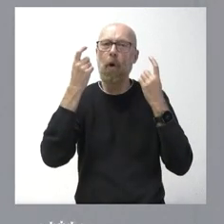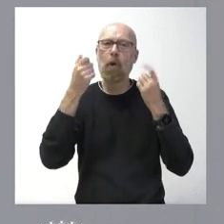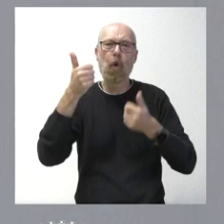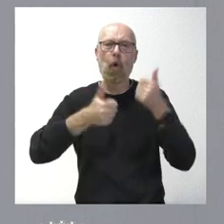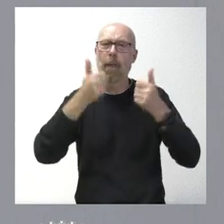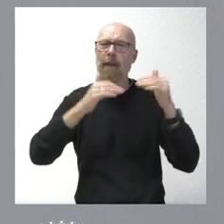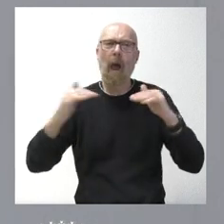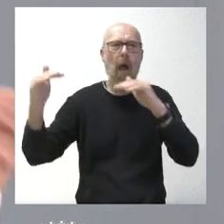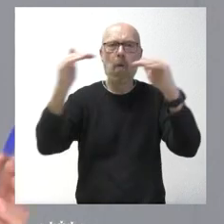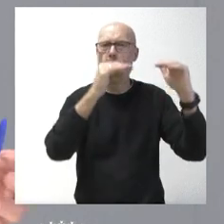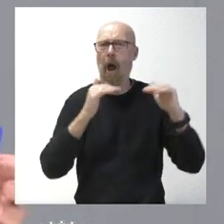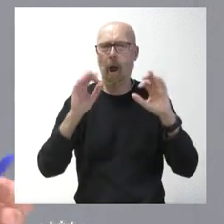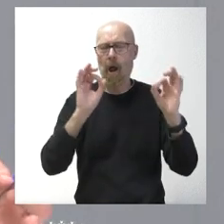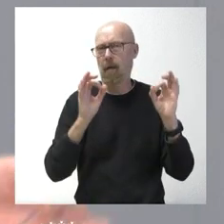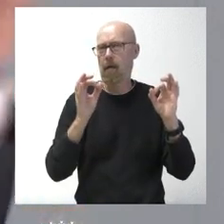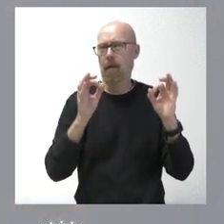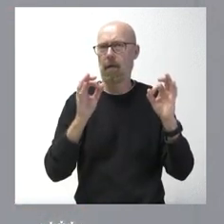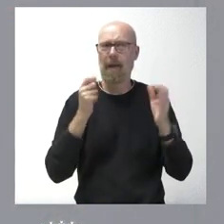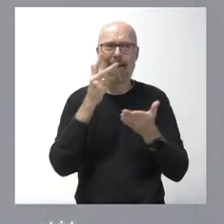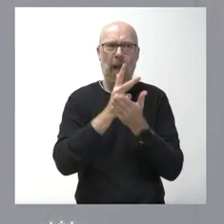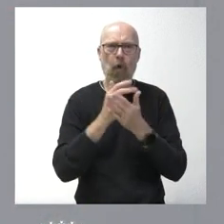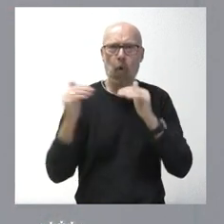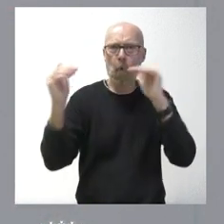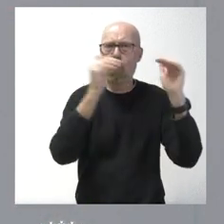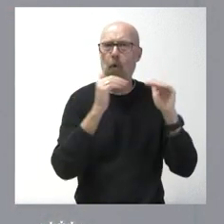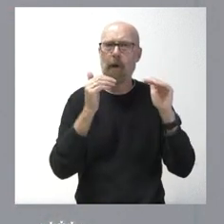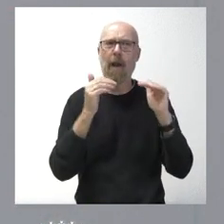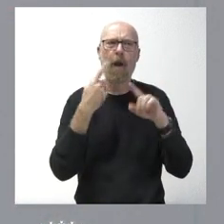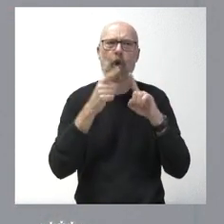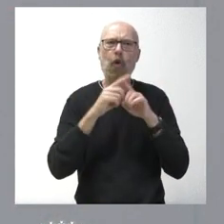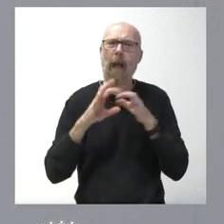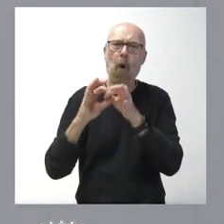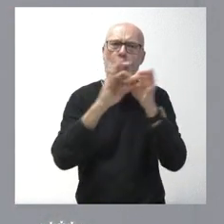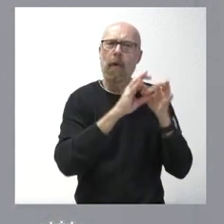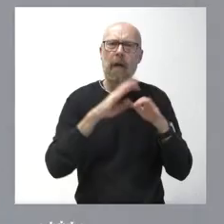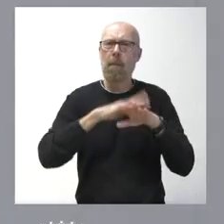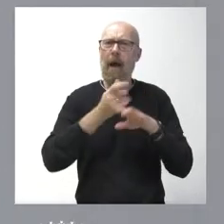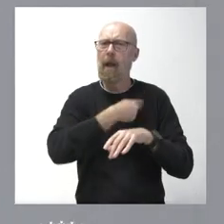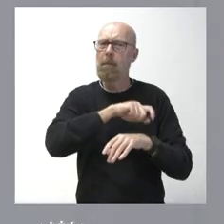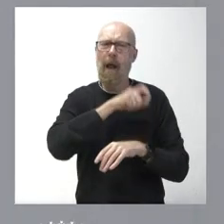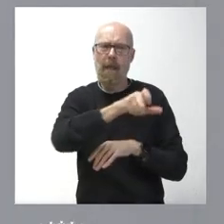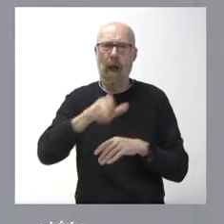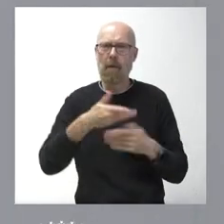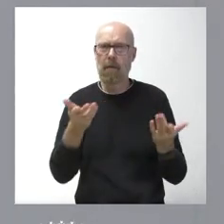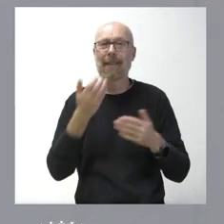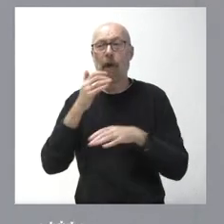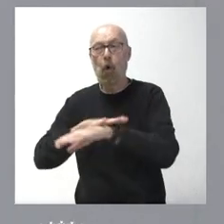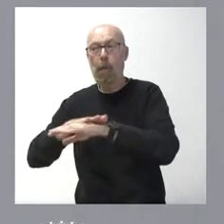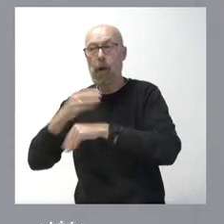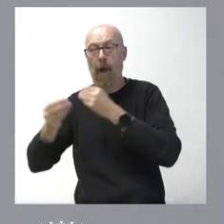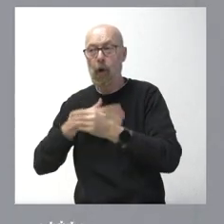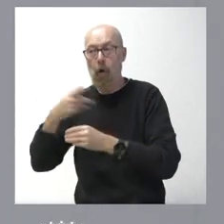comunes y además fortalezcamos a aquello que nos una a los españoles si no lo quiere hacer el gobierno lo haremos las comunidades